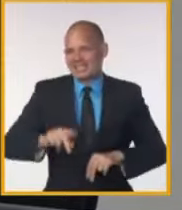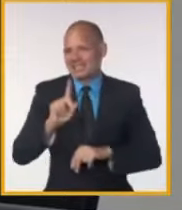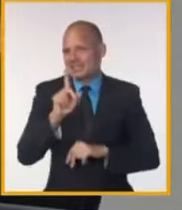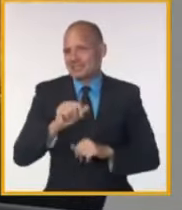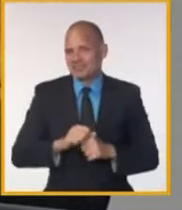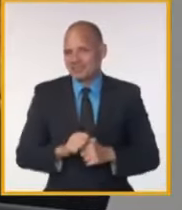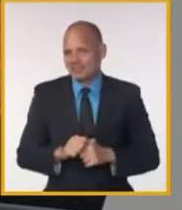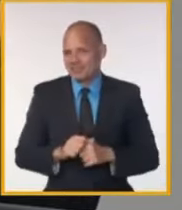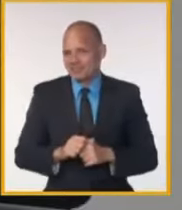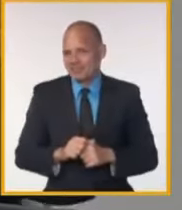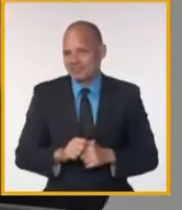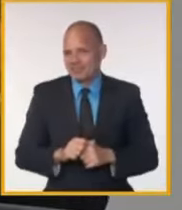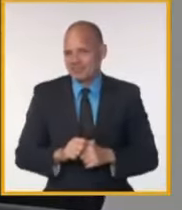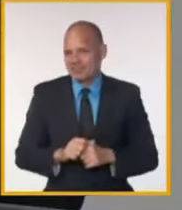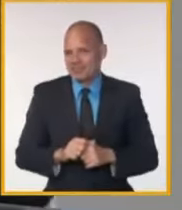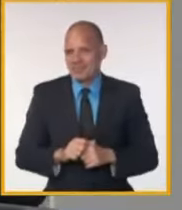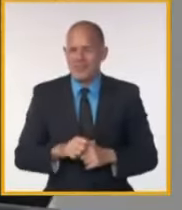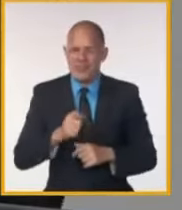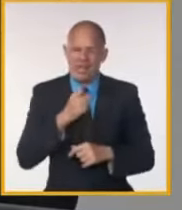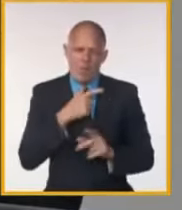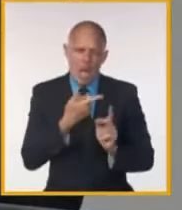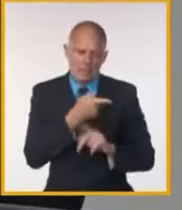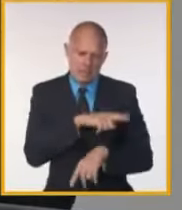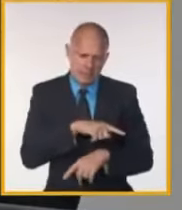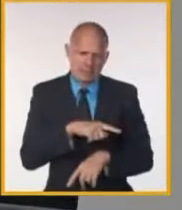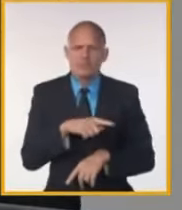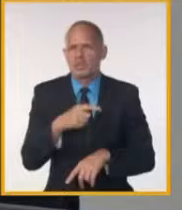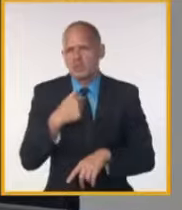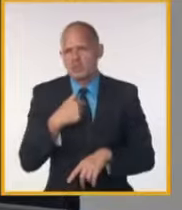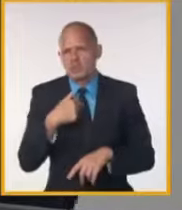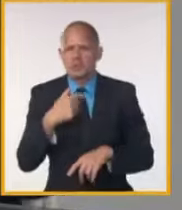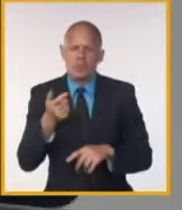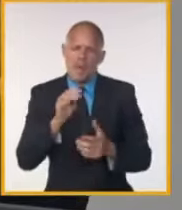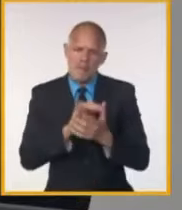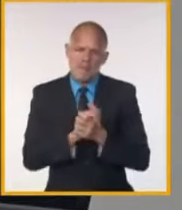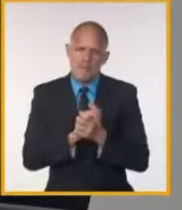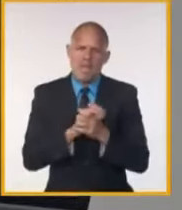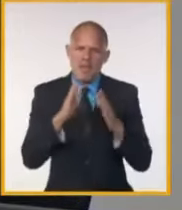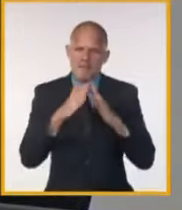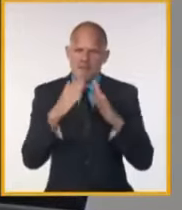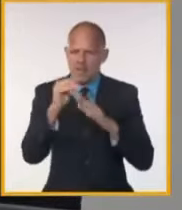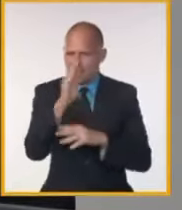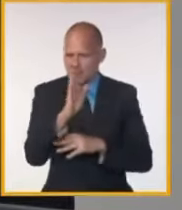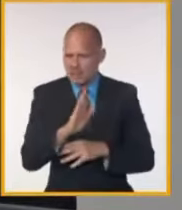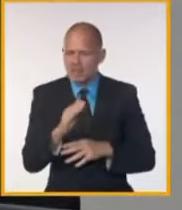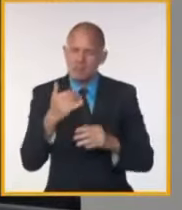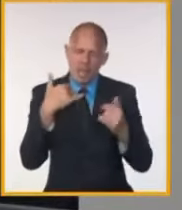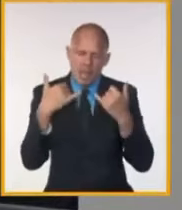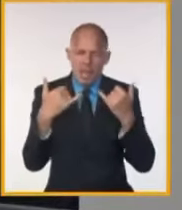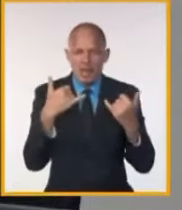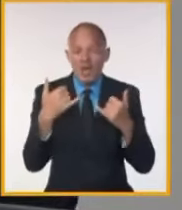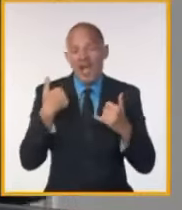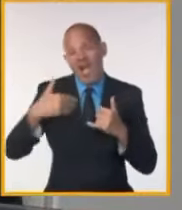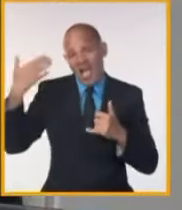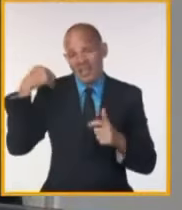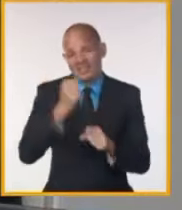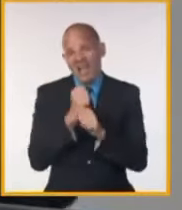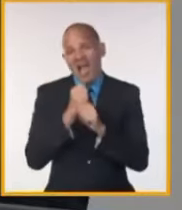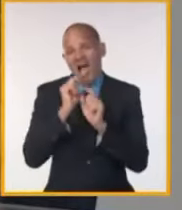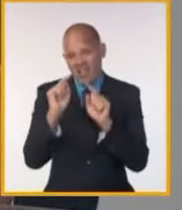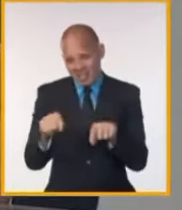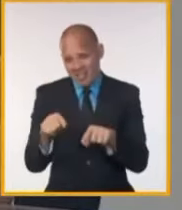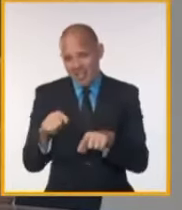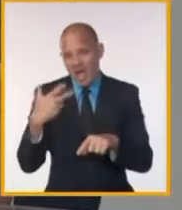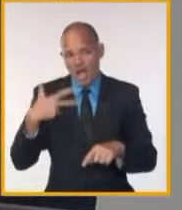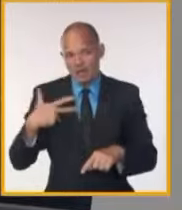Brasil Antier ayer Hoy me han estado escribiendo estuve í como corresponsal también estuve en Argentina en Argentina el panorama es